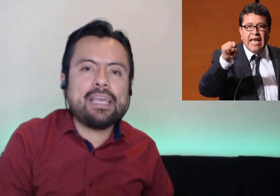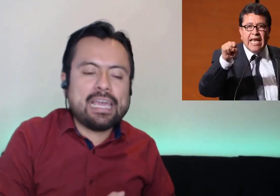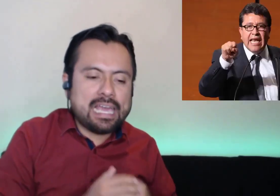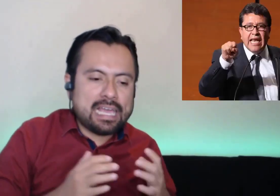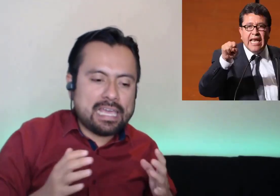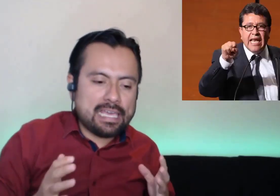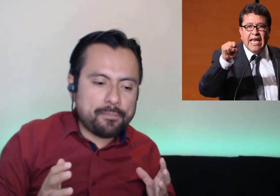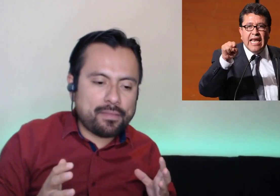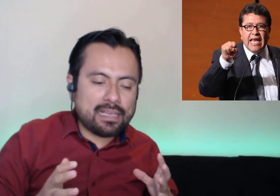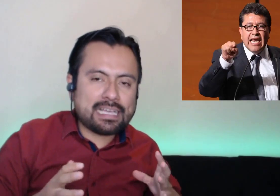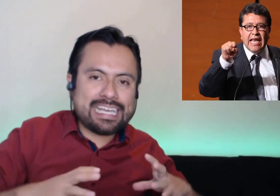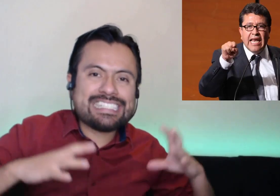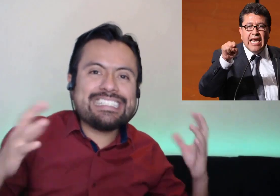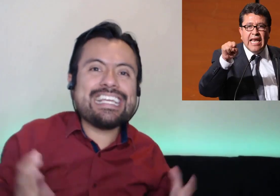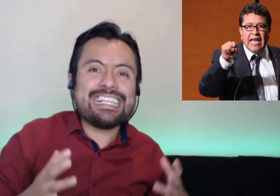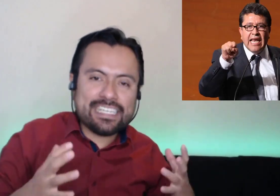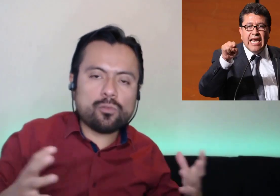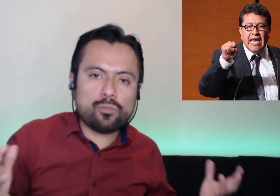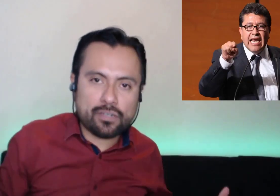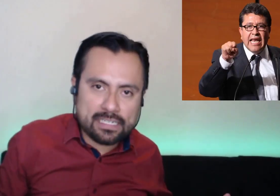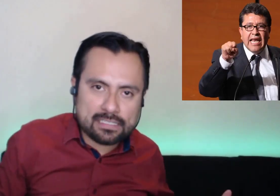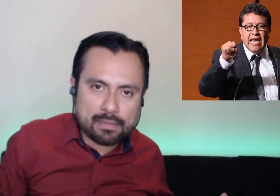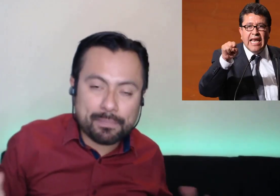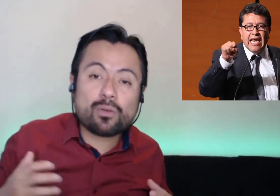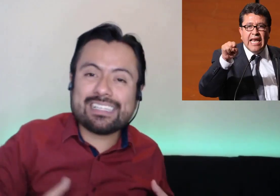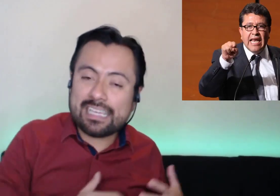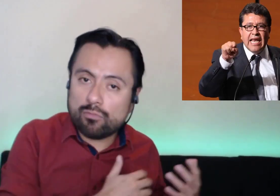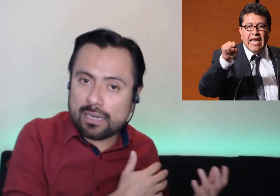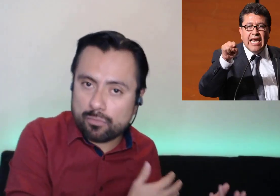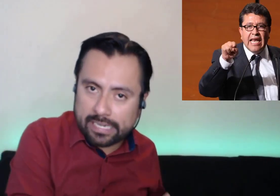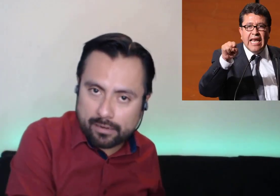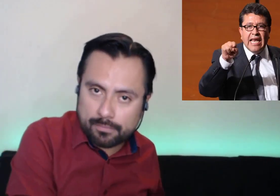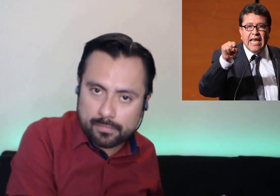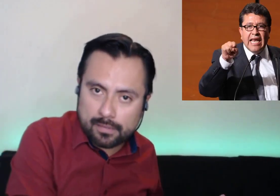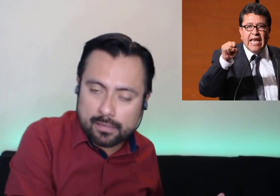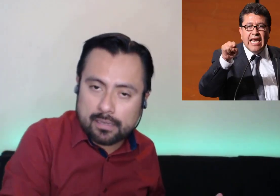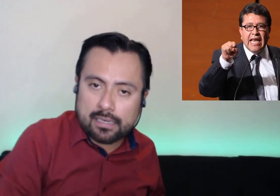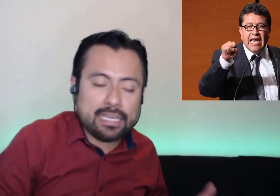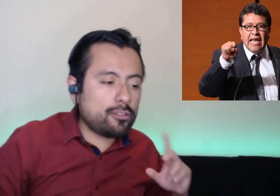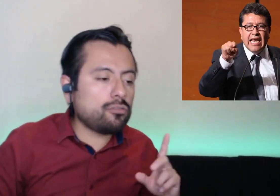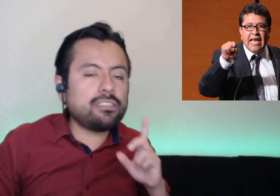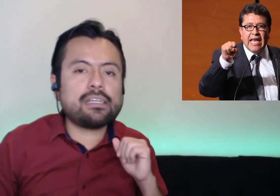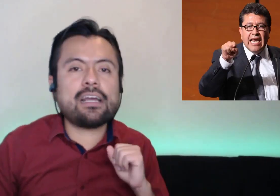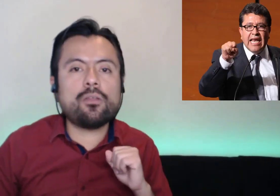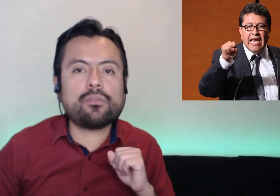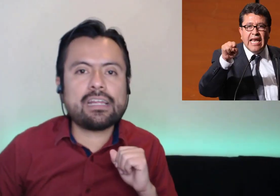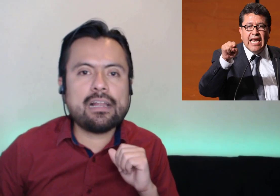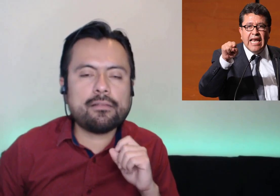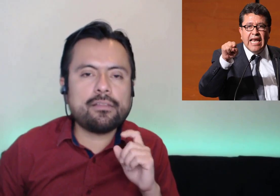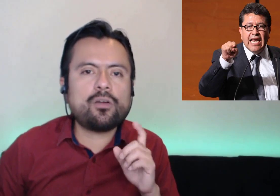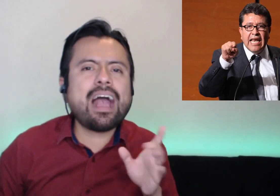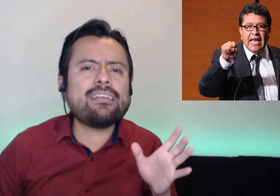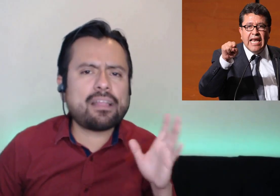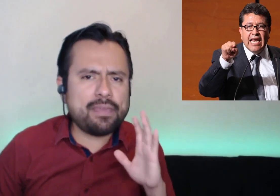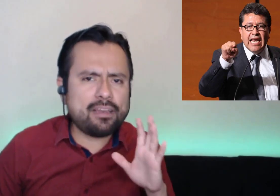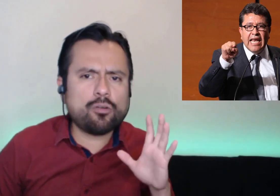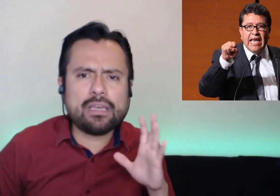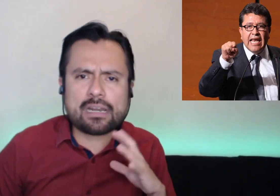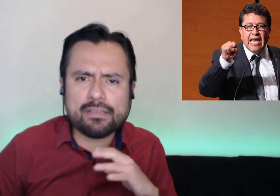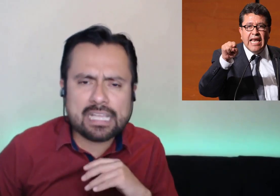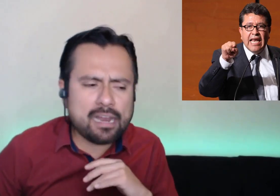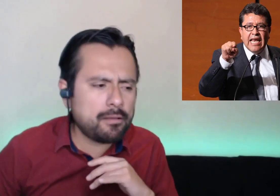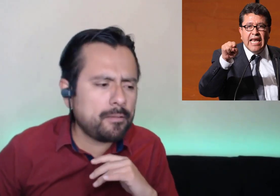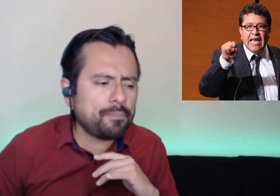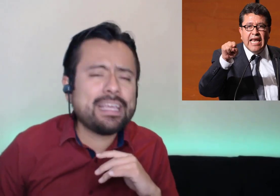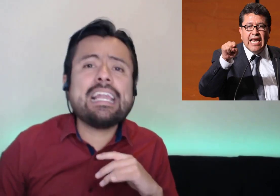mira que siga siendo un moralista pero que sea una mujer entonces ricardo monreal dijo a está bien